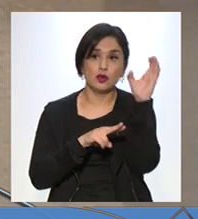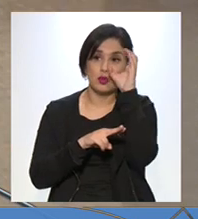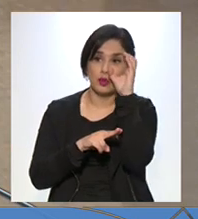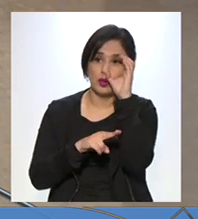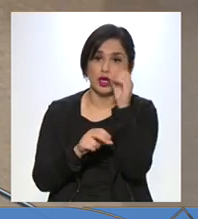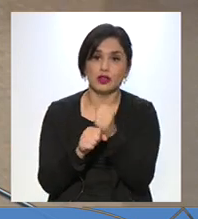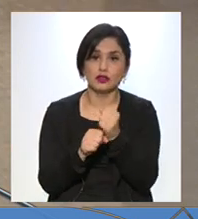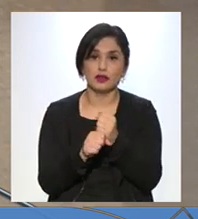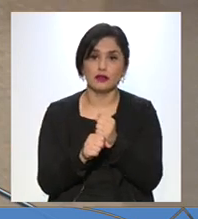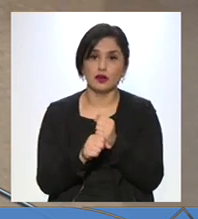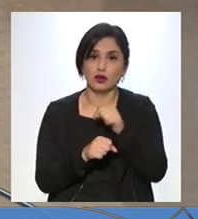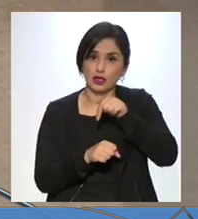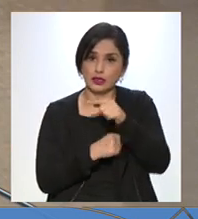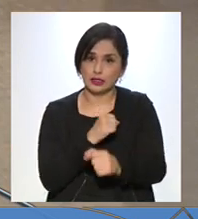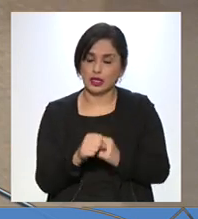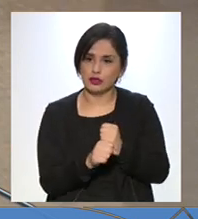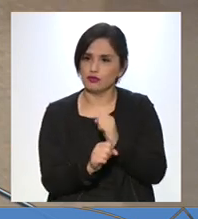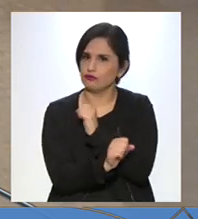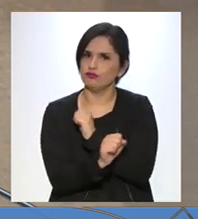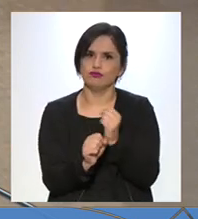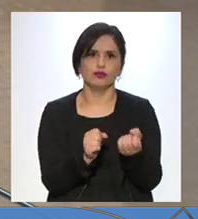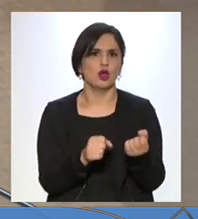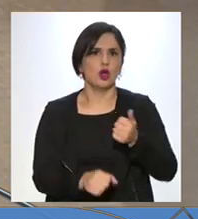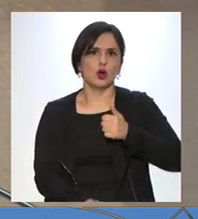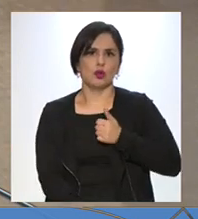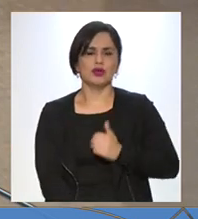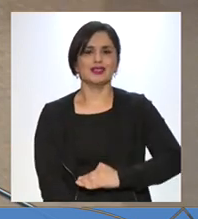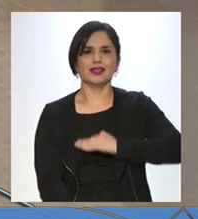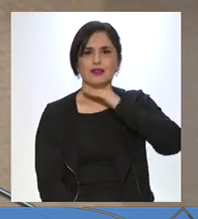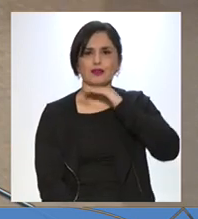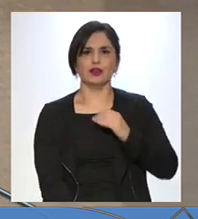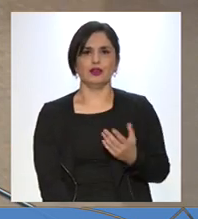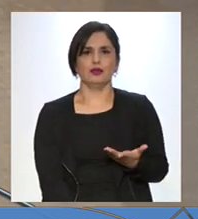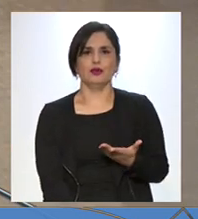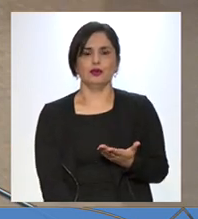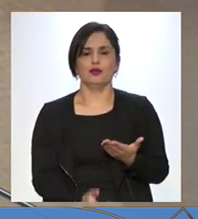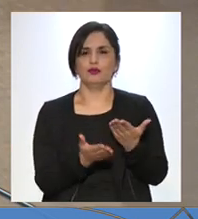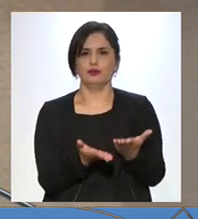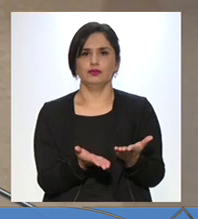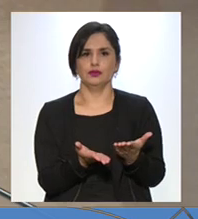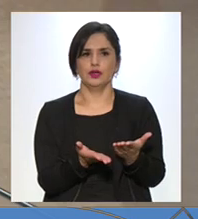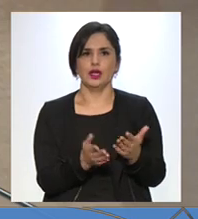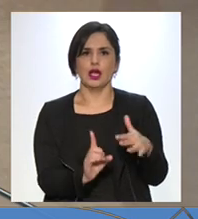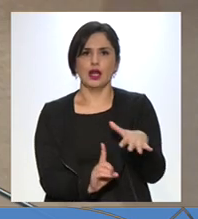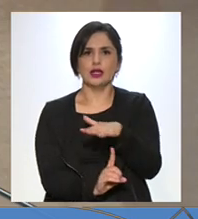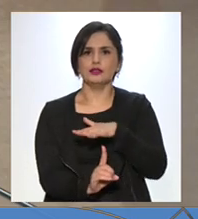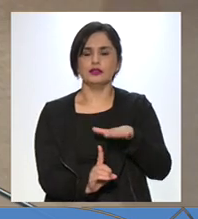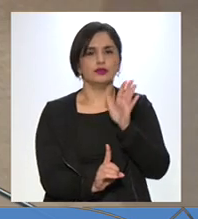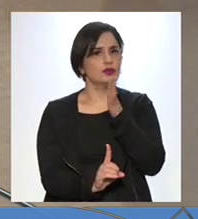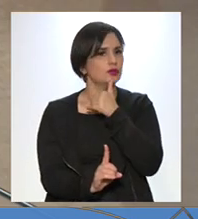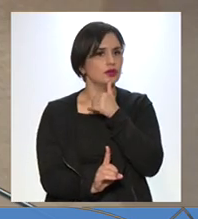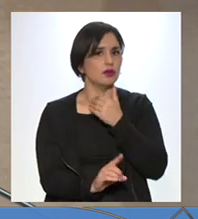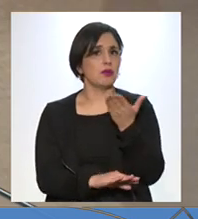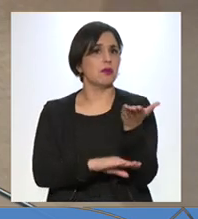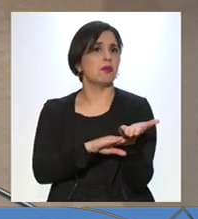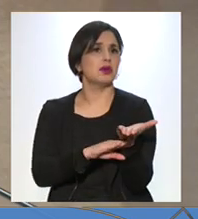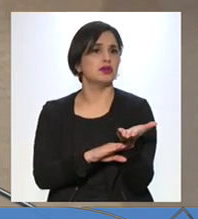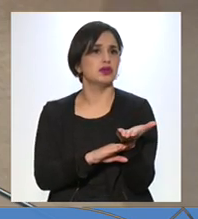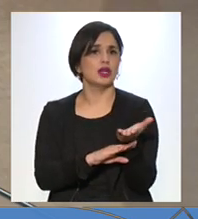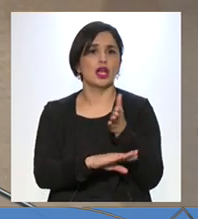durante 2021 no han podido llenar satisfactoriamente las vacantes disponibles, llegando incluso a la situación en que no se presentaron